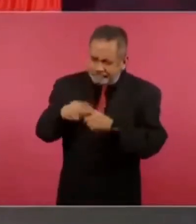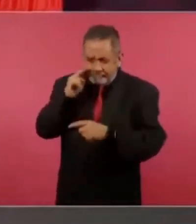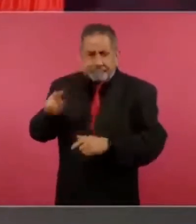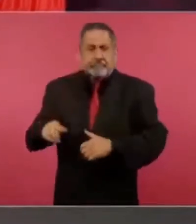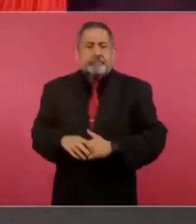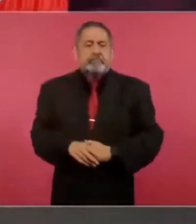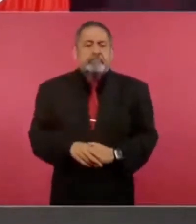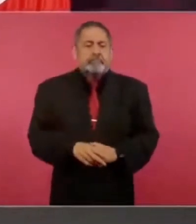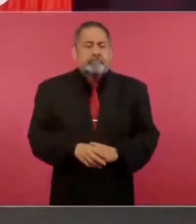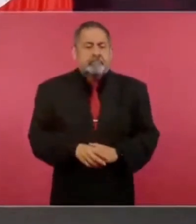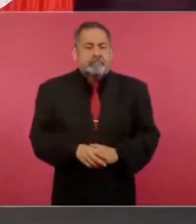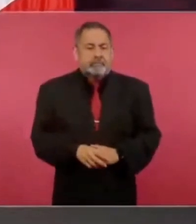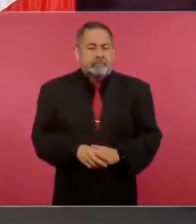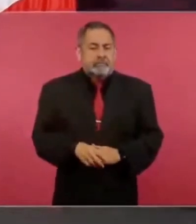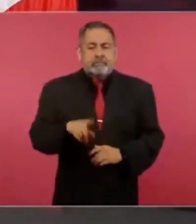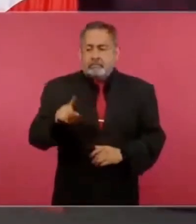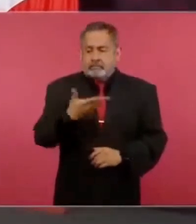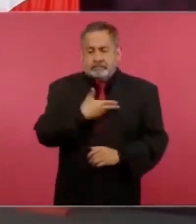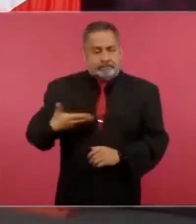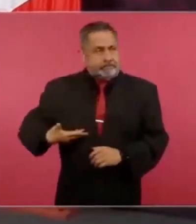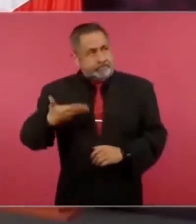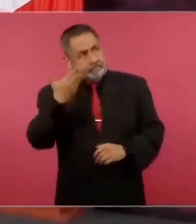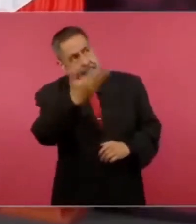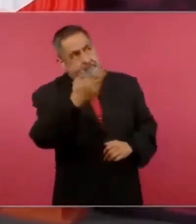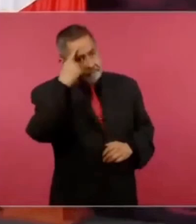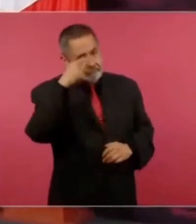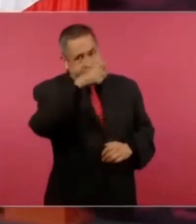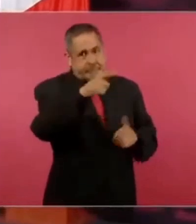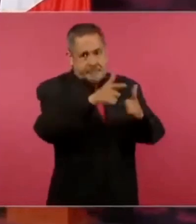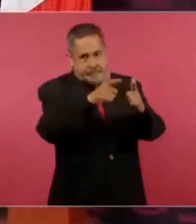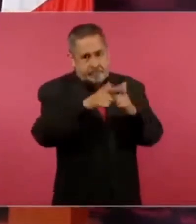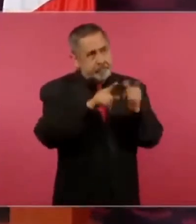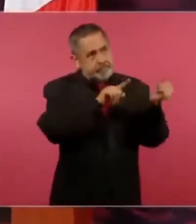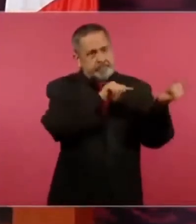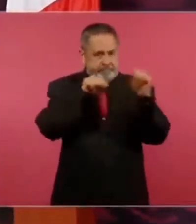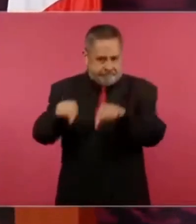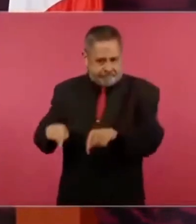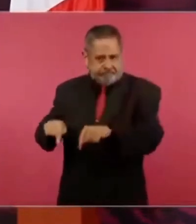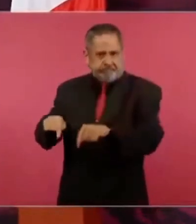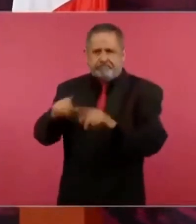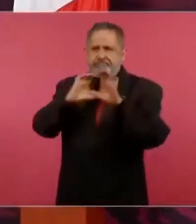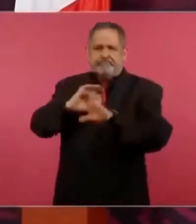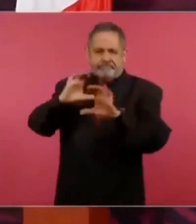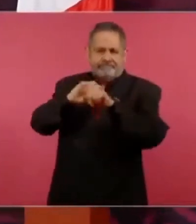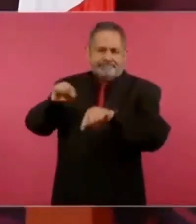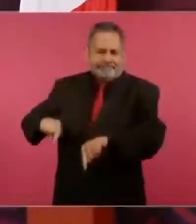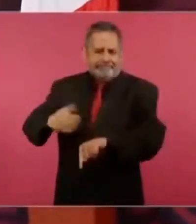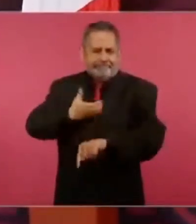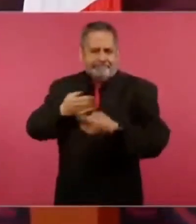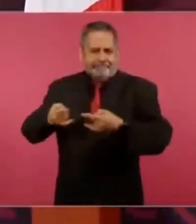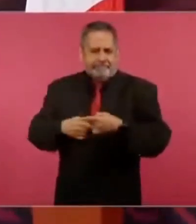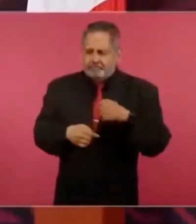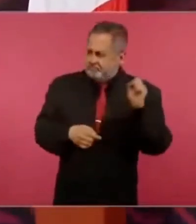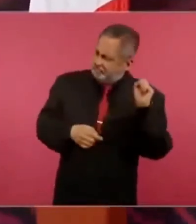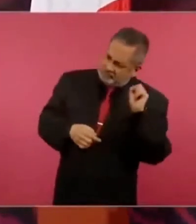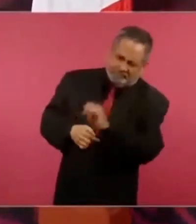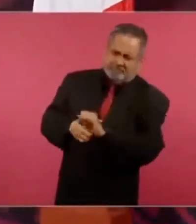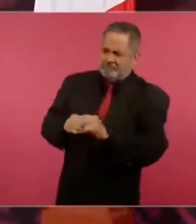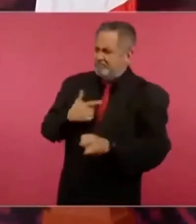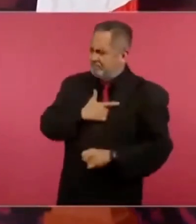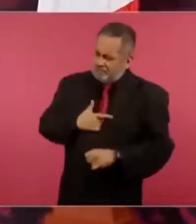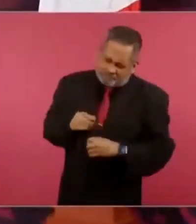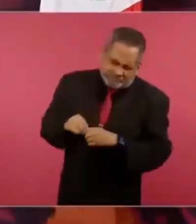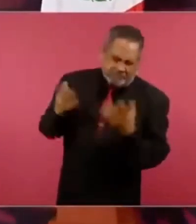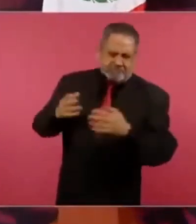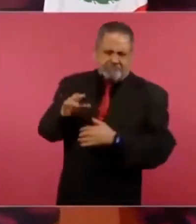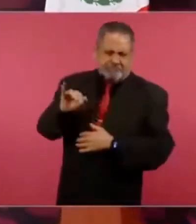que ya nos pidió el presidente que si queríamos tocar. Y sí, claro que sí,